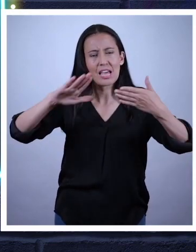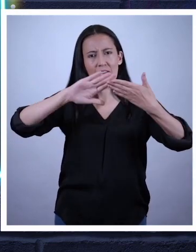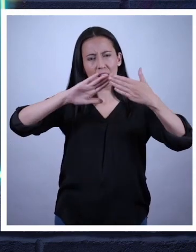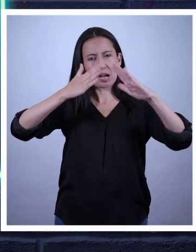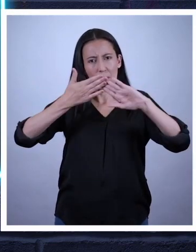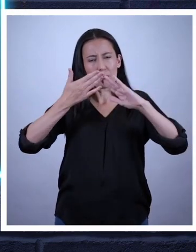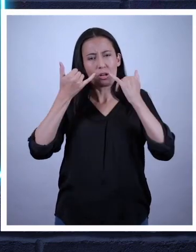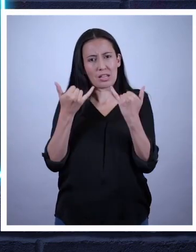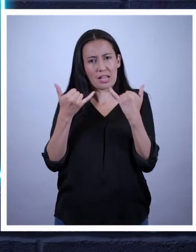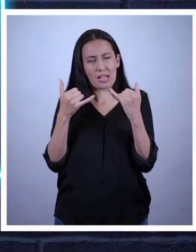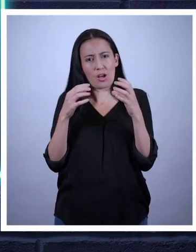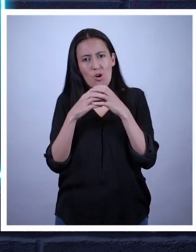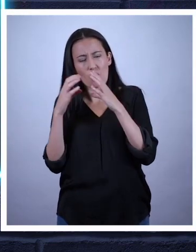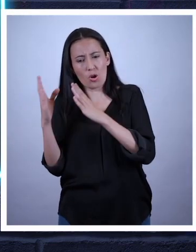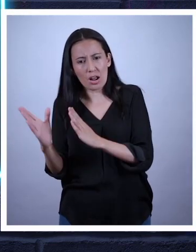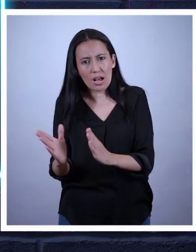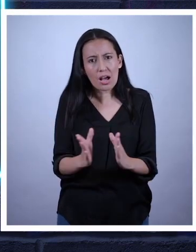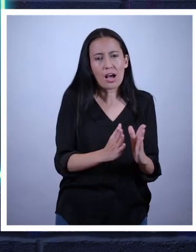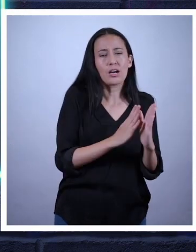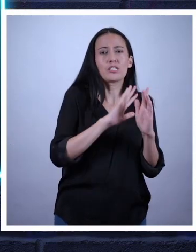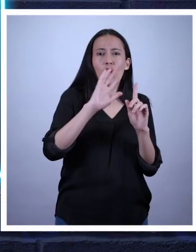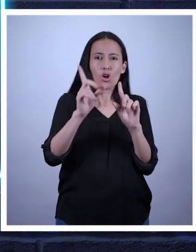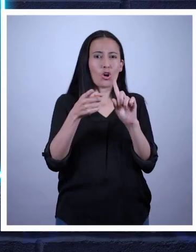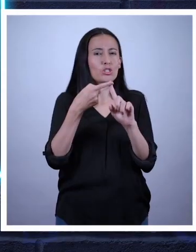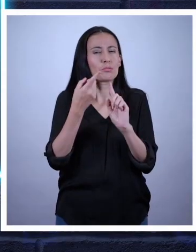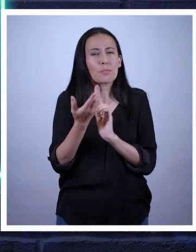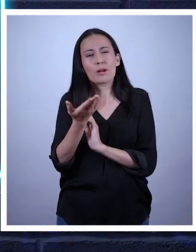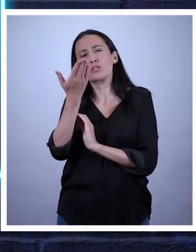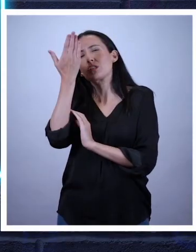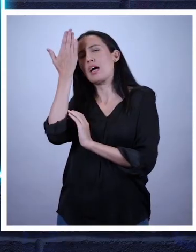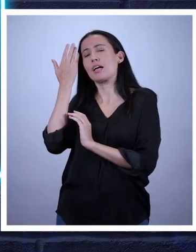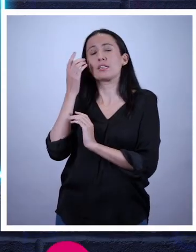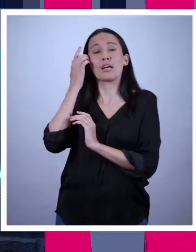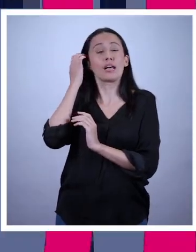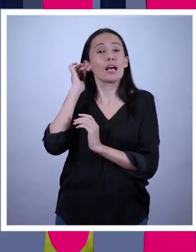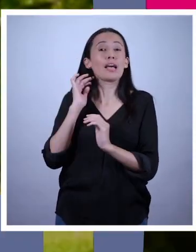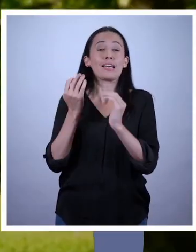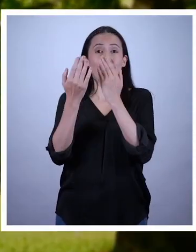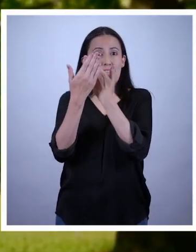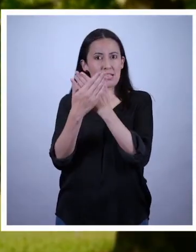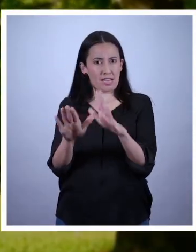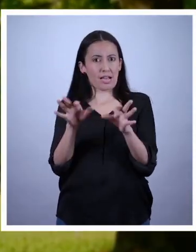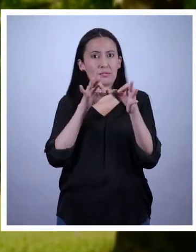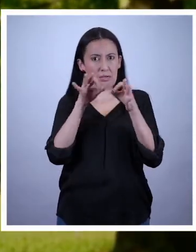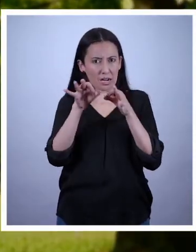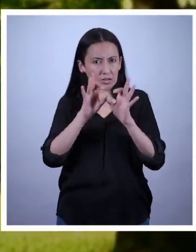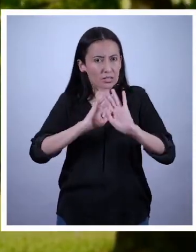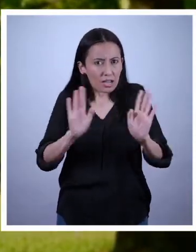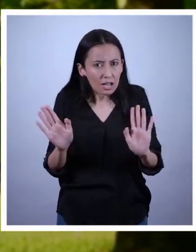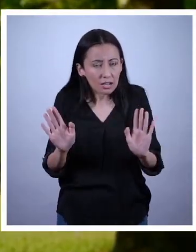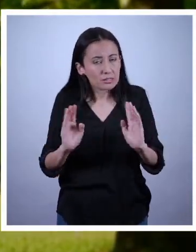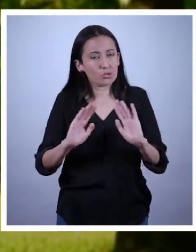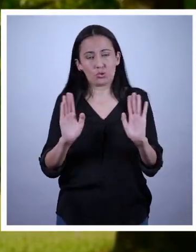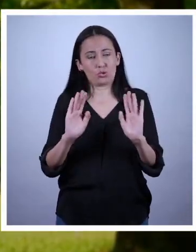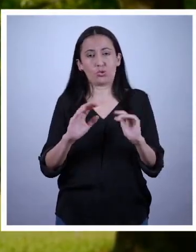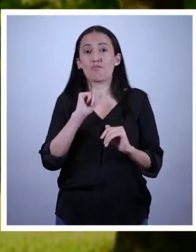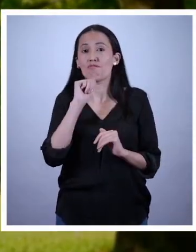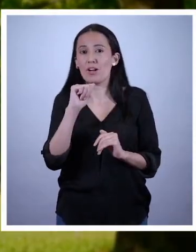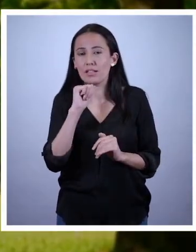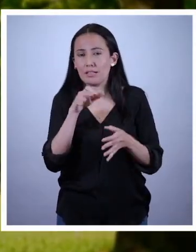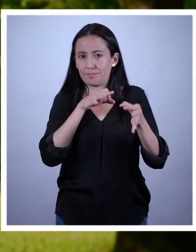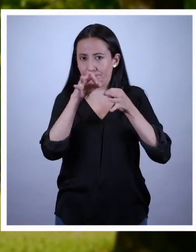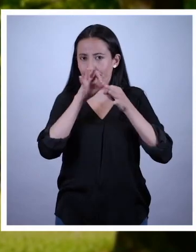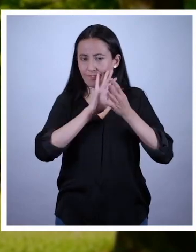poblado y pueblan la Tierra, casi desde el momento que se formaron los primeros mares. Pero eso no termina de explicar cómo se crearon